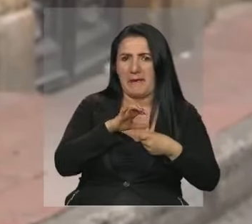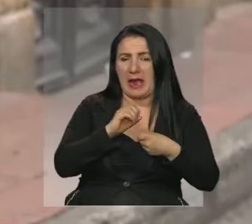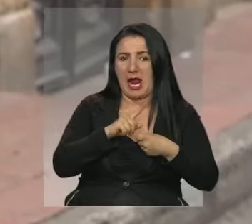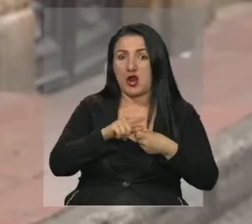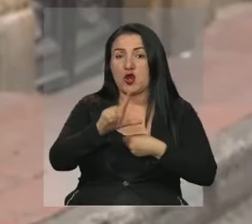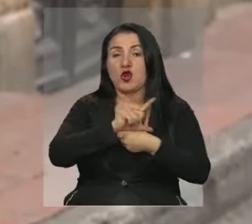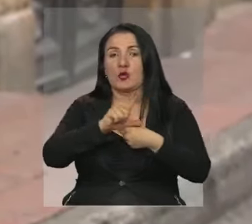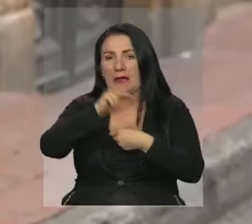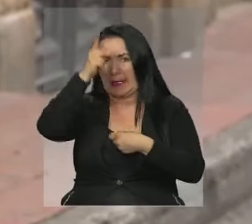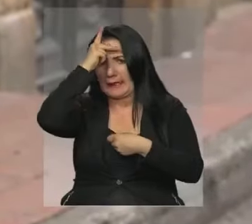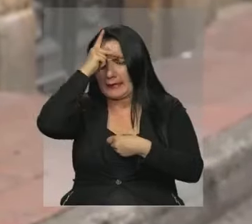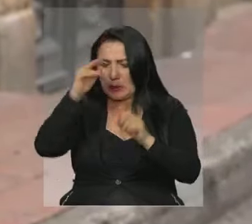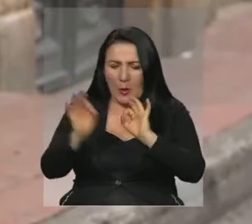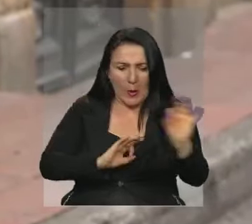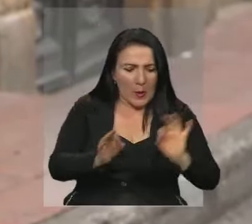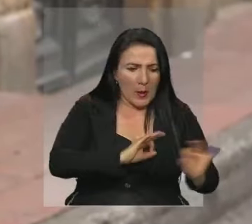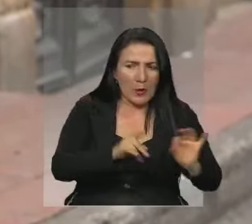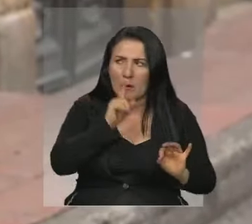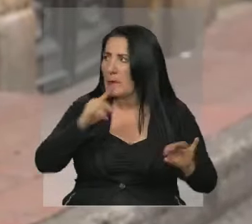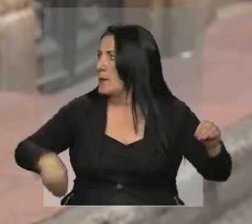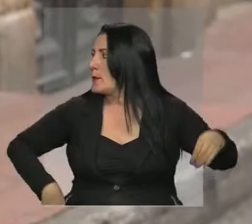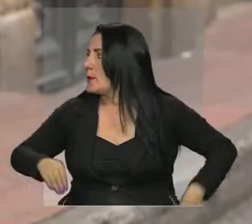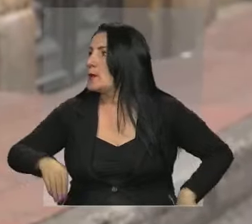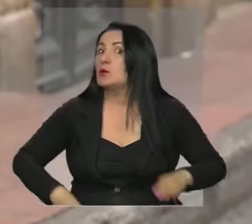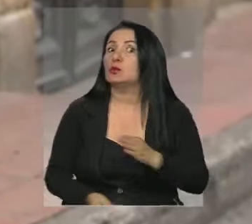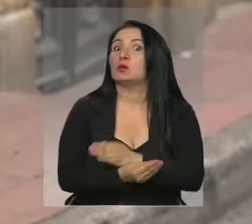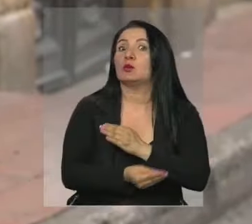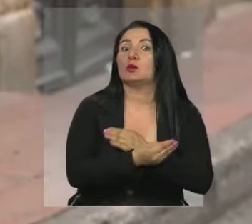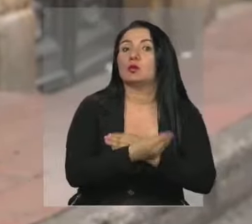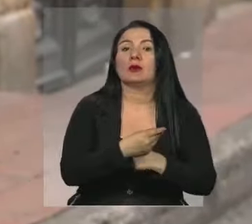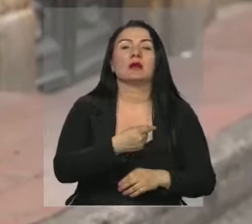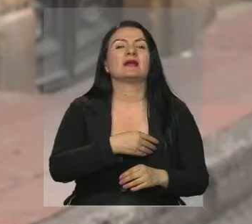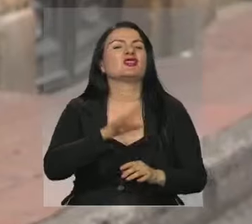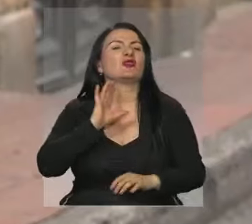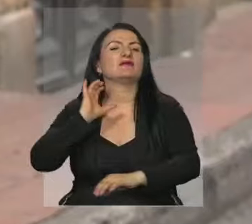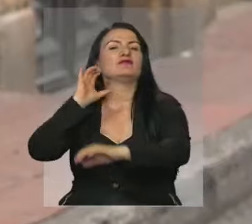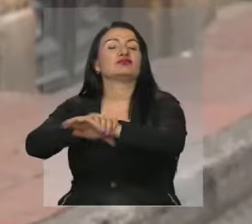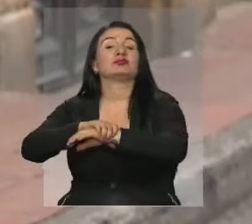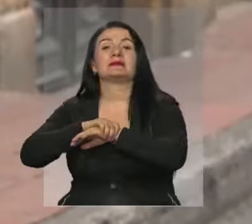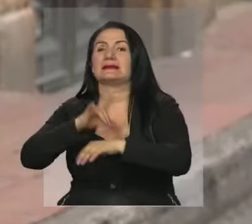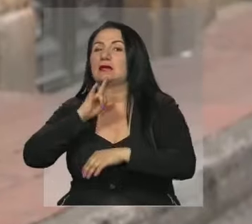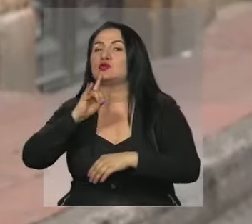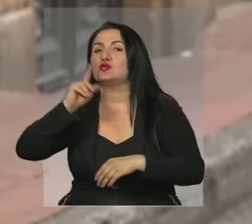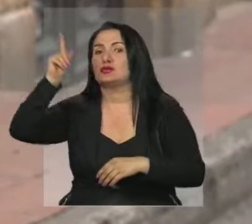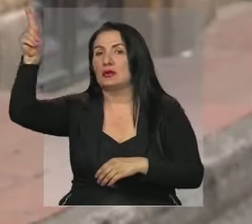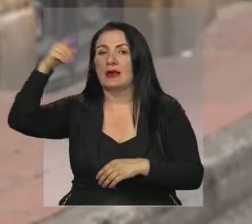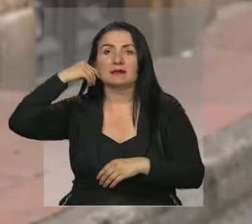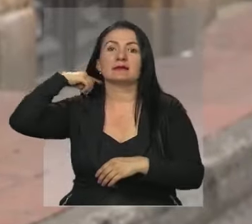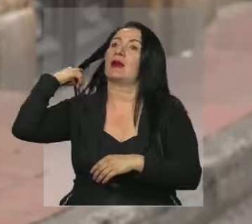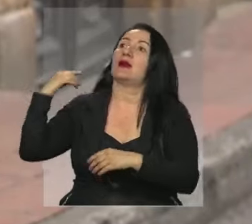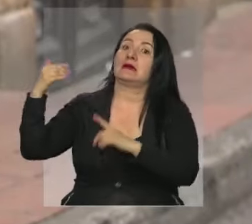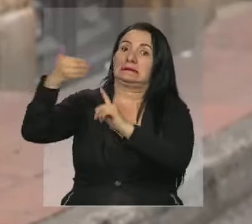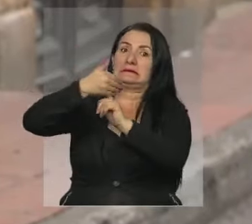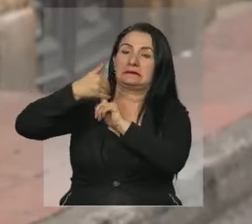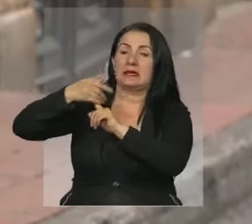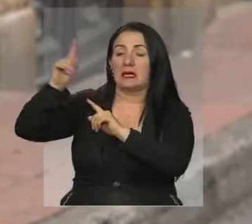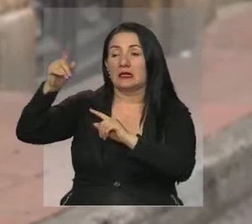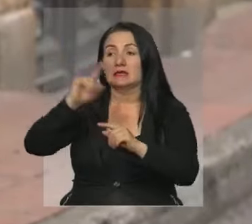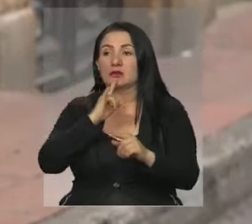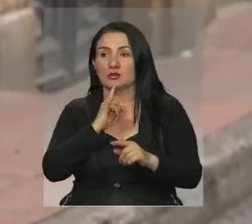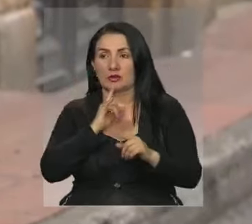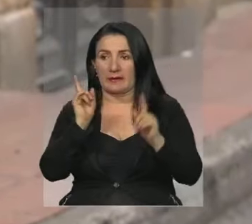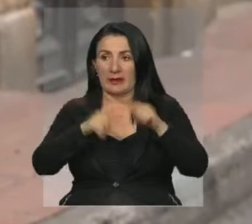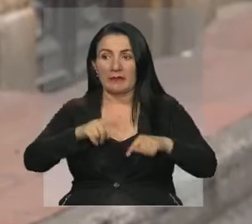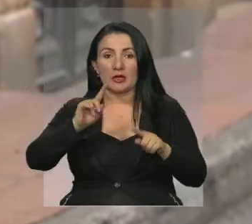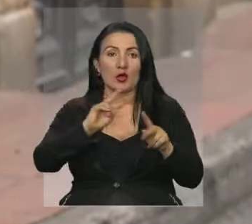Desde allí organizaba todas las extorsiones. Su captura se dio en Estados Unidos, pues se conoce que estaba buscando asilo en este país. También